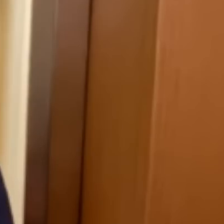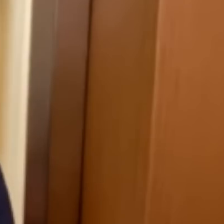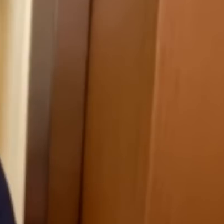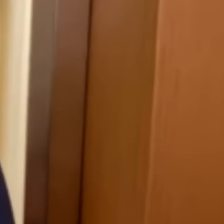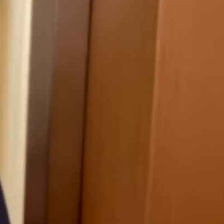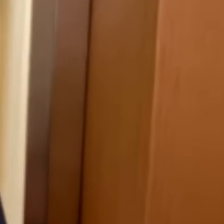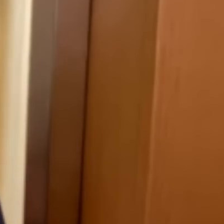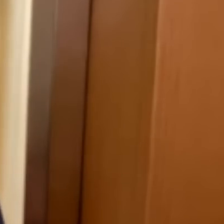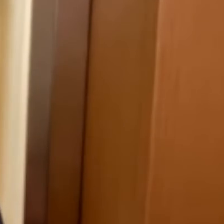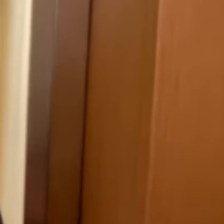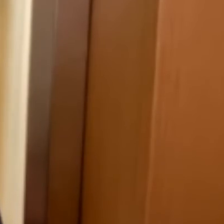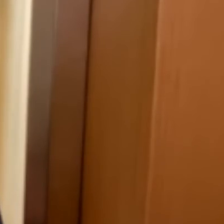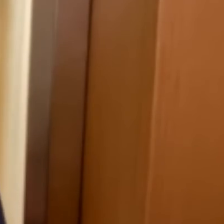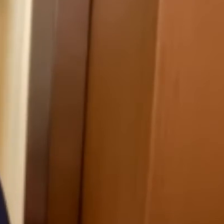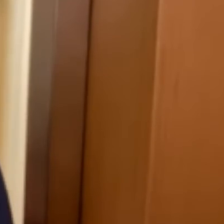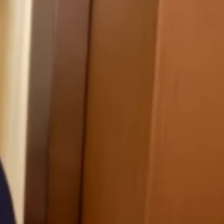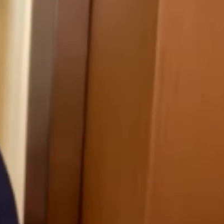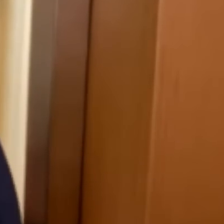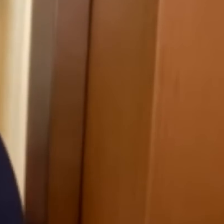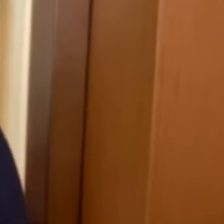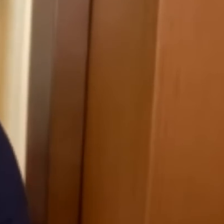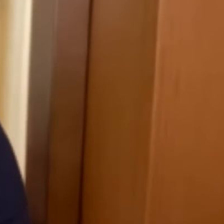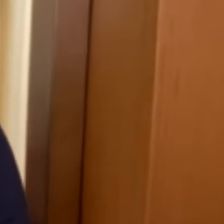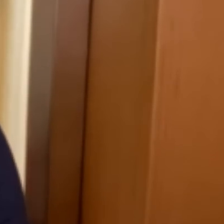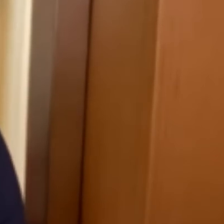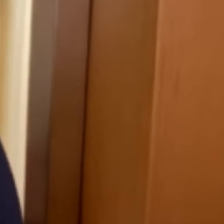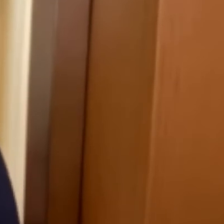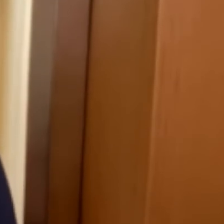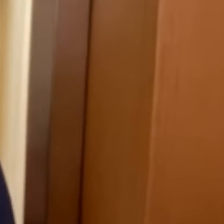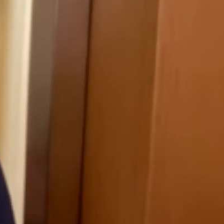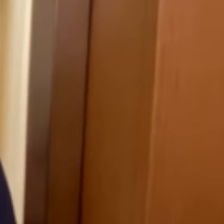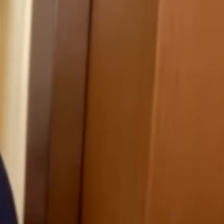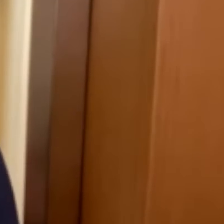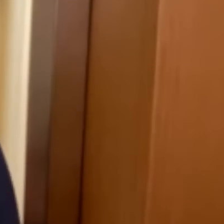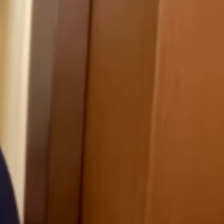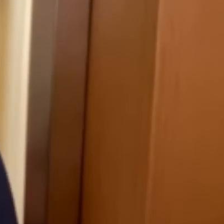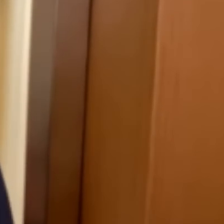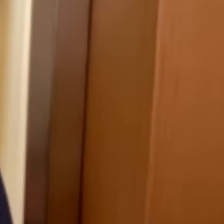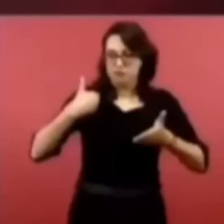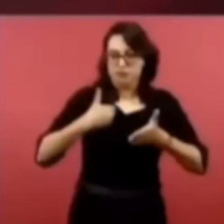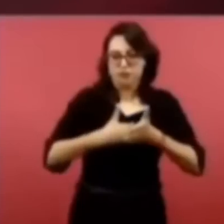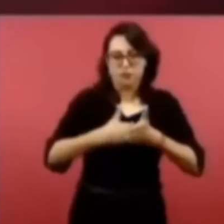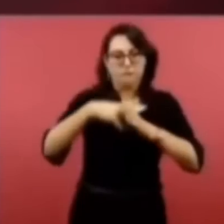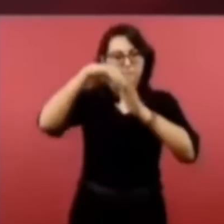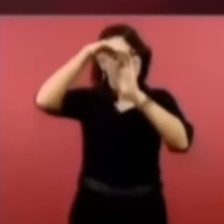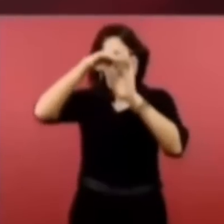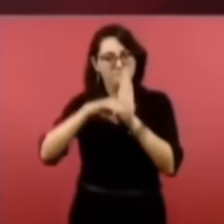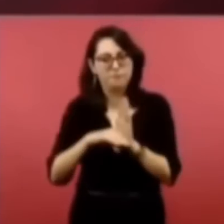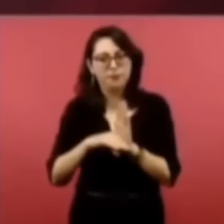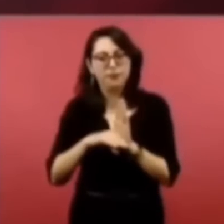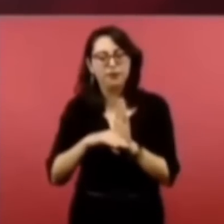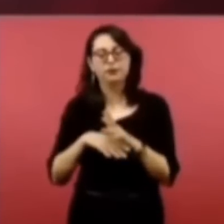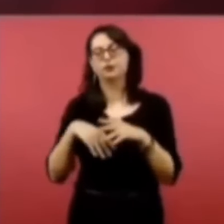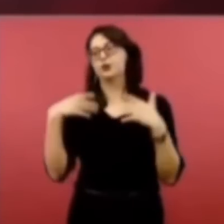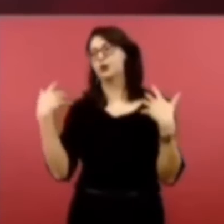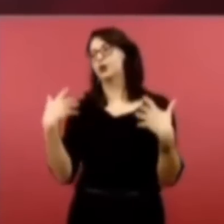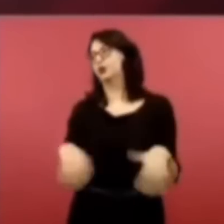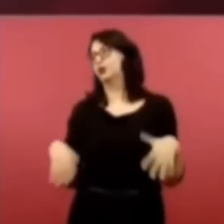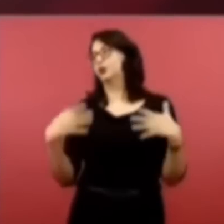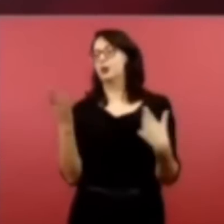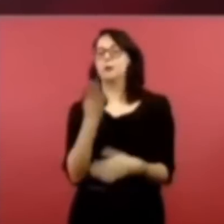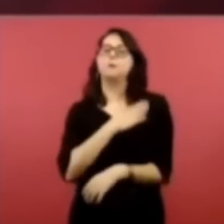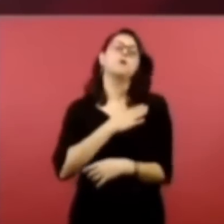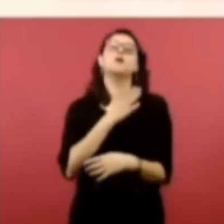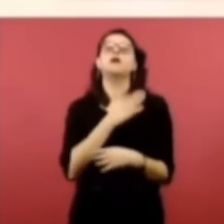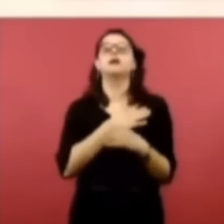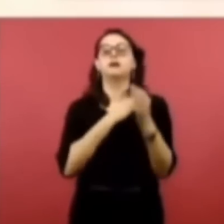para nuestro país. Vamos a ver, escuchar, y después regreso con las opiniones de los tres. Y